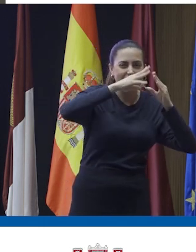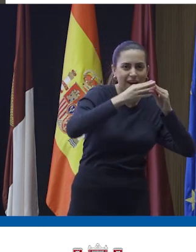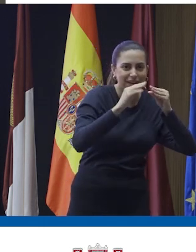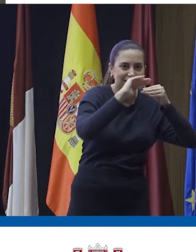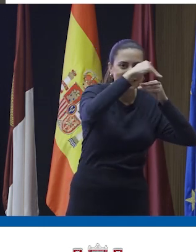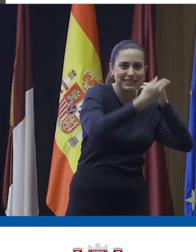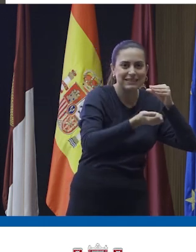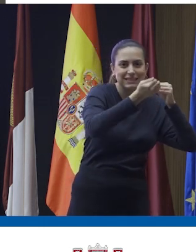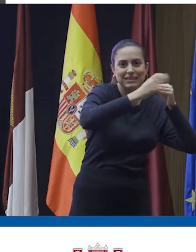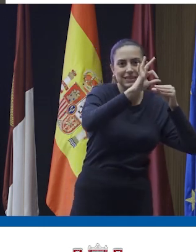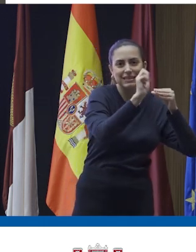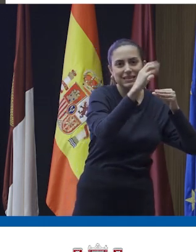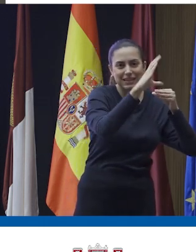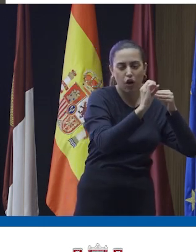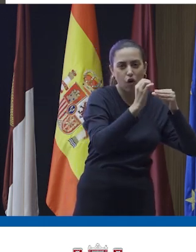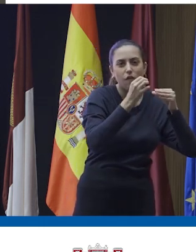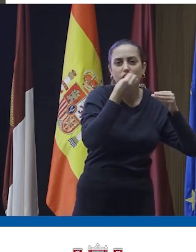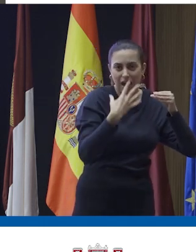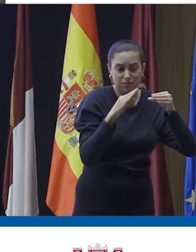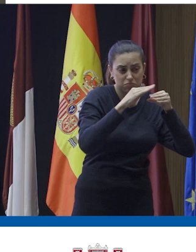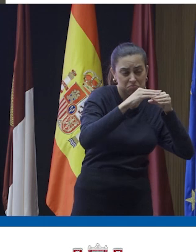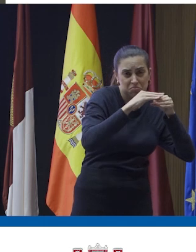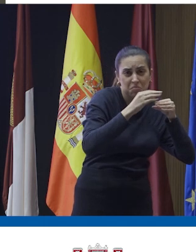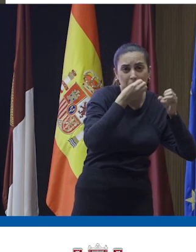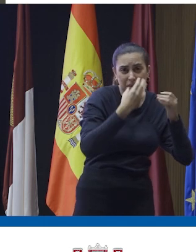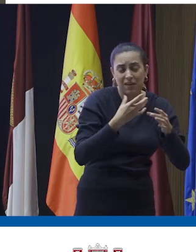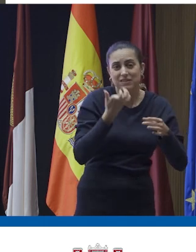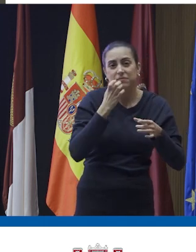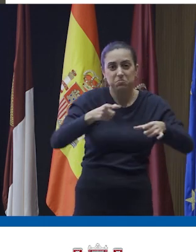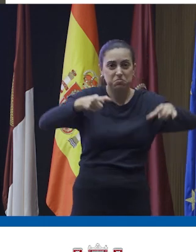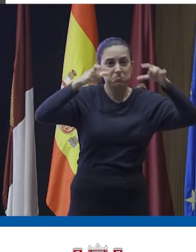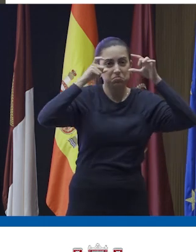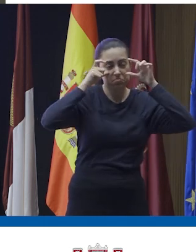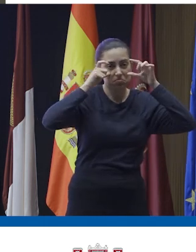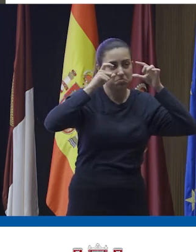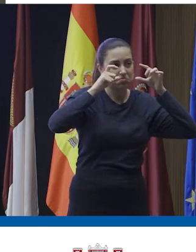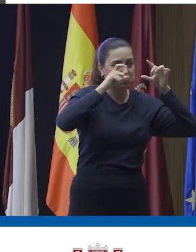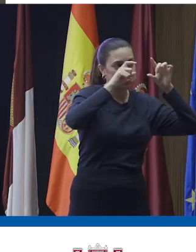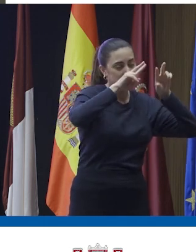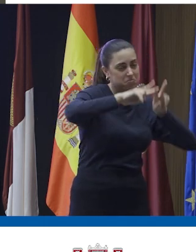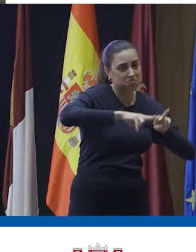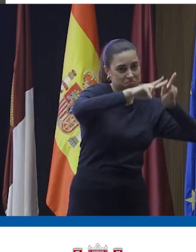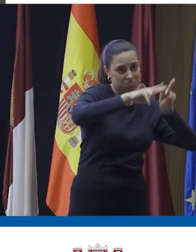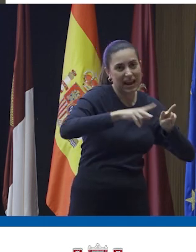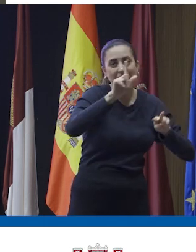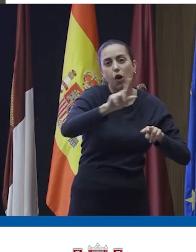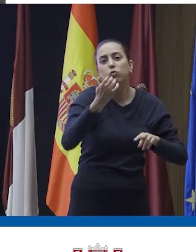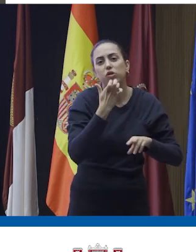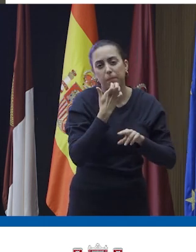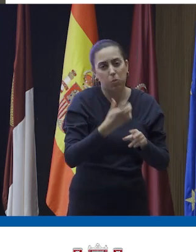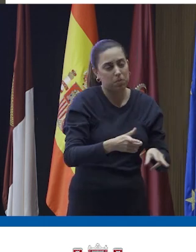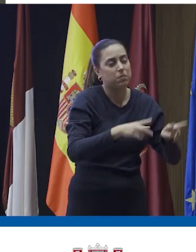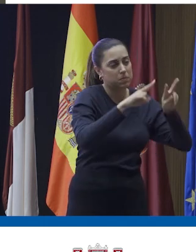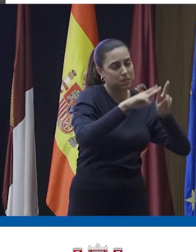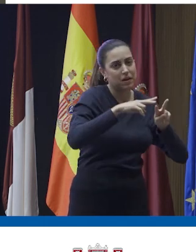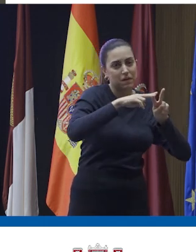saco y cicatrizada y ya se procede a la graduación del paciente. Si ha quedado algo de graduación de lejos, se gradúa, que no suele ser lo más habitual, y si